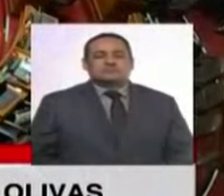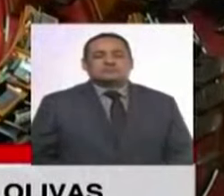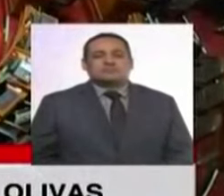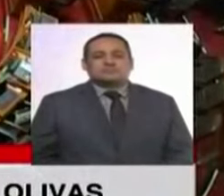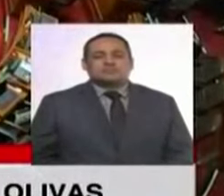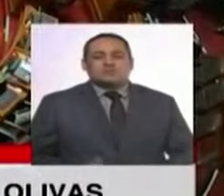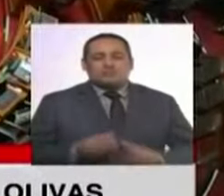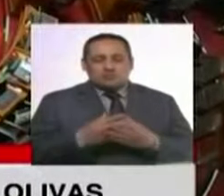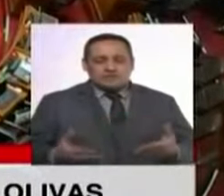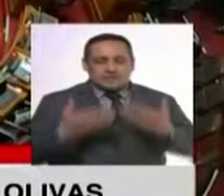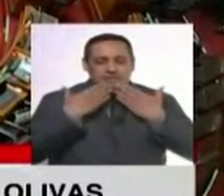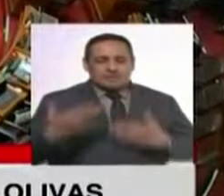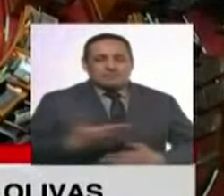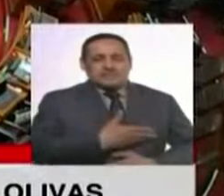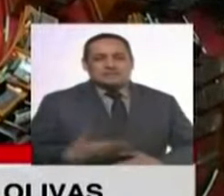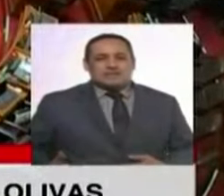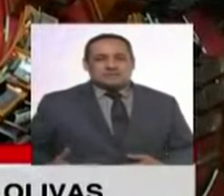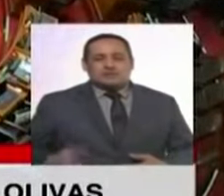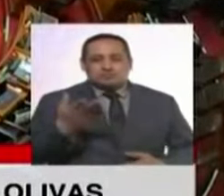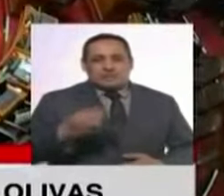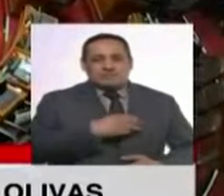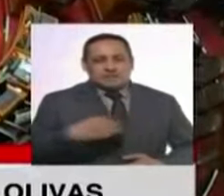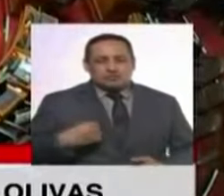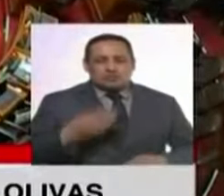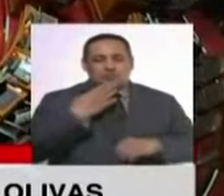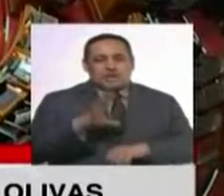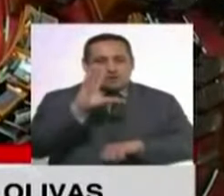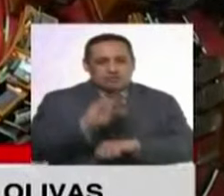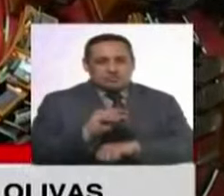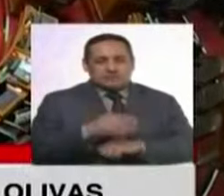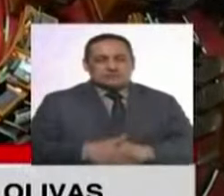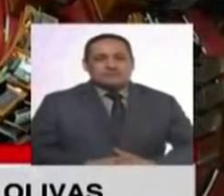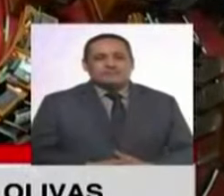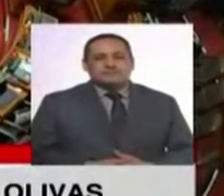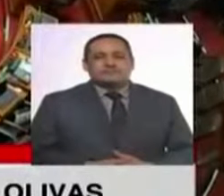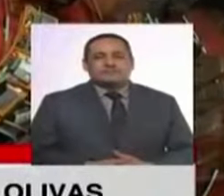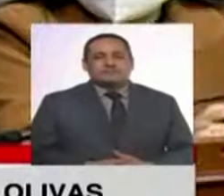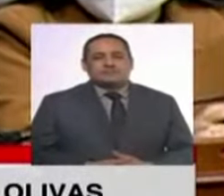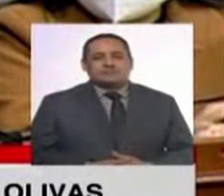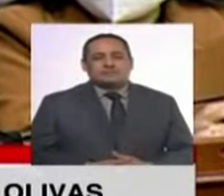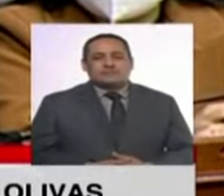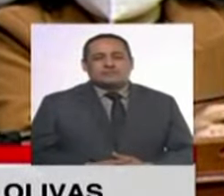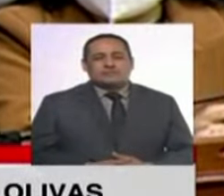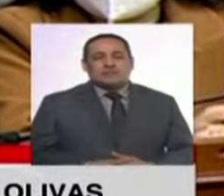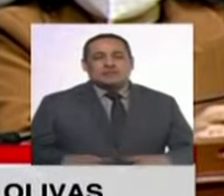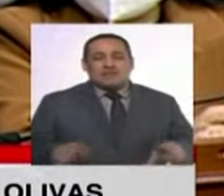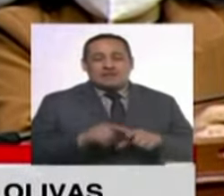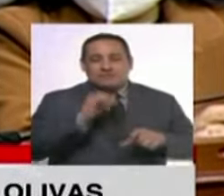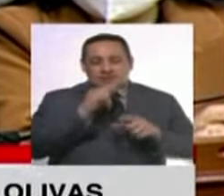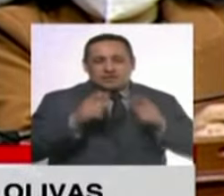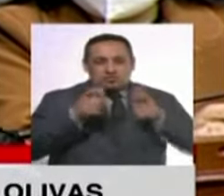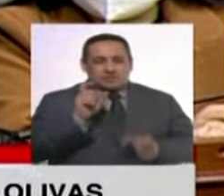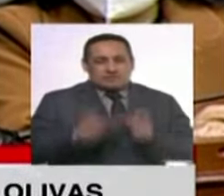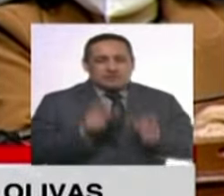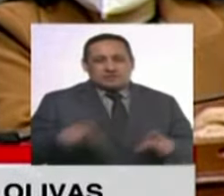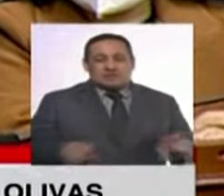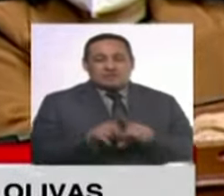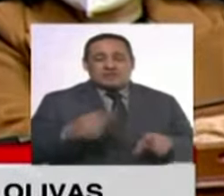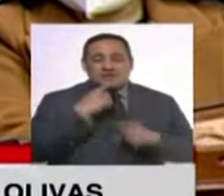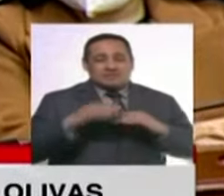gracias señora presidente señor ministro buenas noches la inseguridad ciudadana